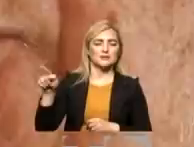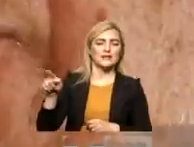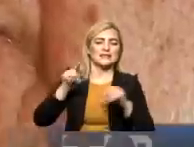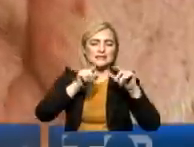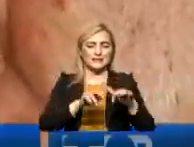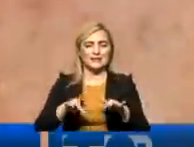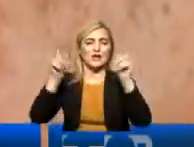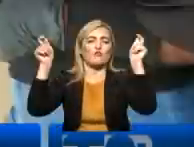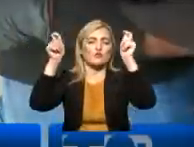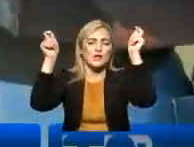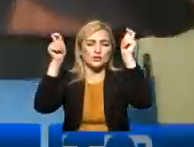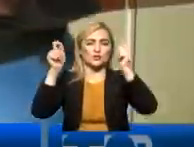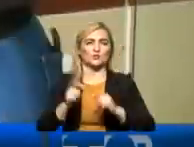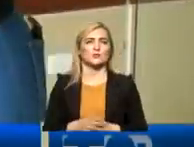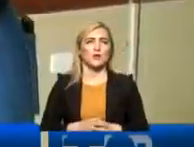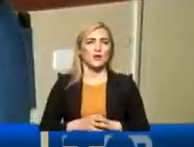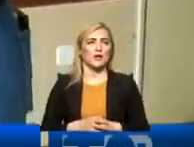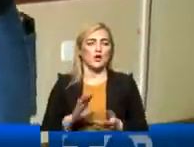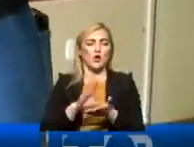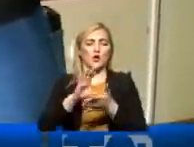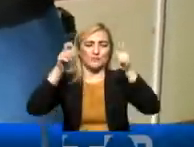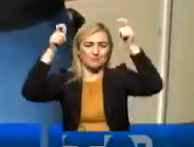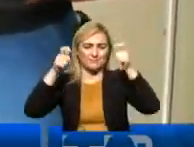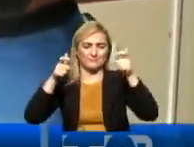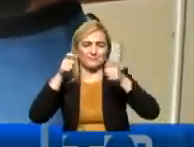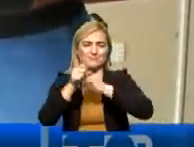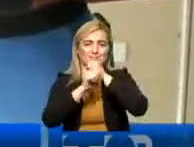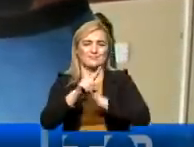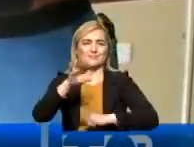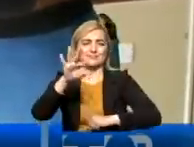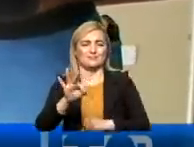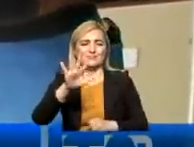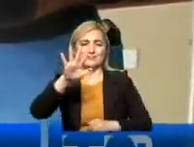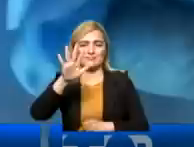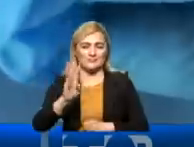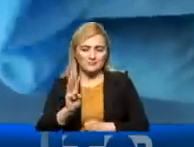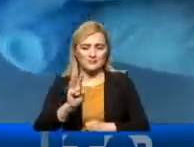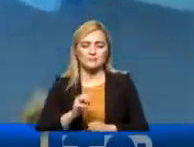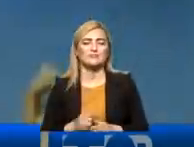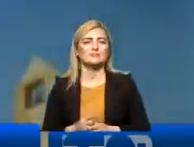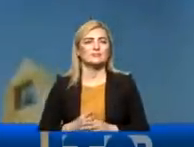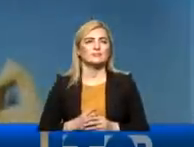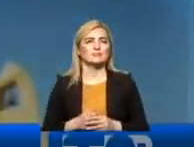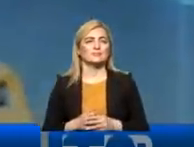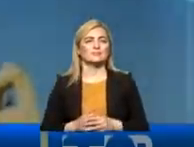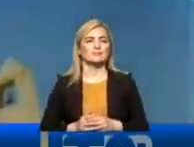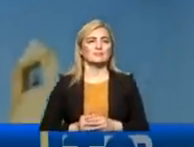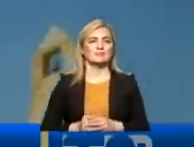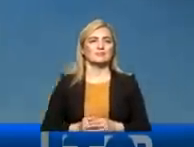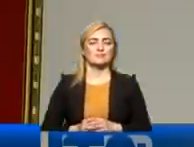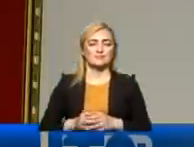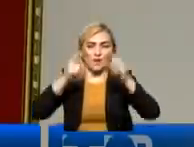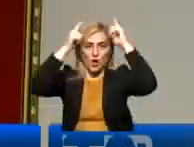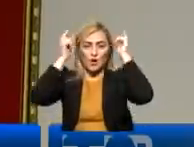el secretario de la fundación y egresado del colegio en la generación de 1956, dice que a nombre de la